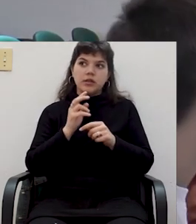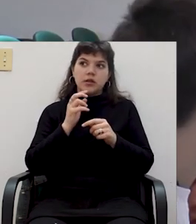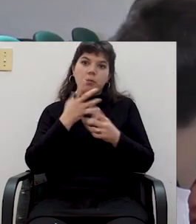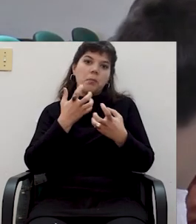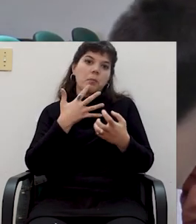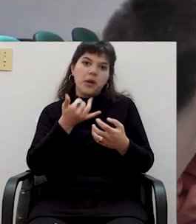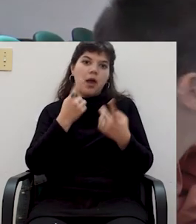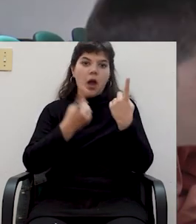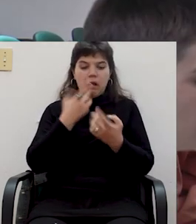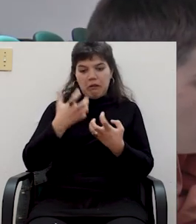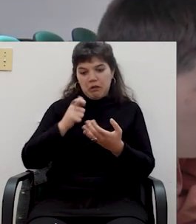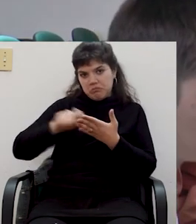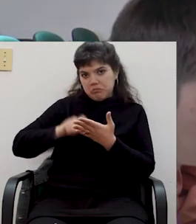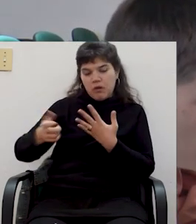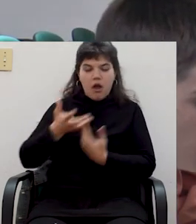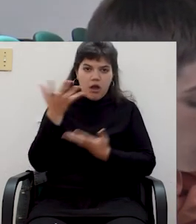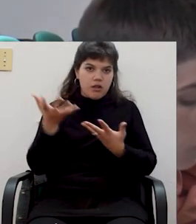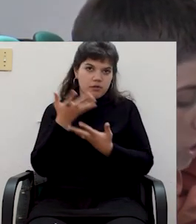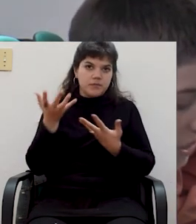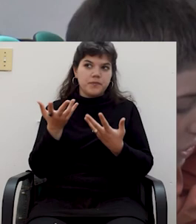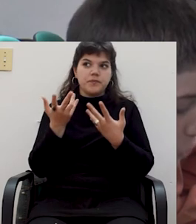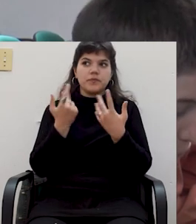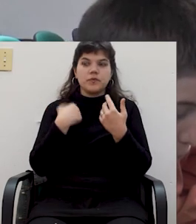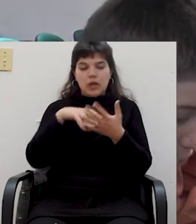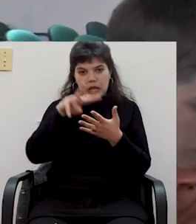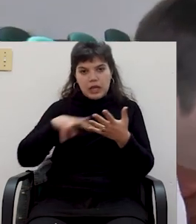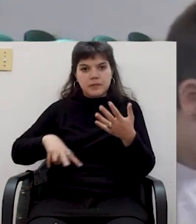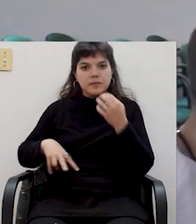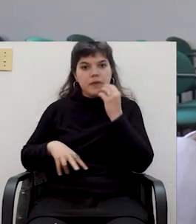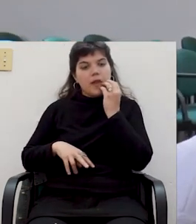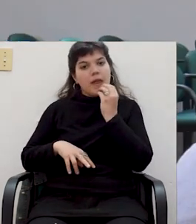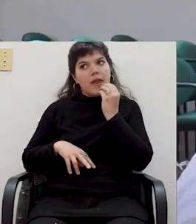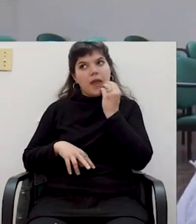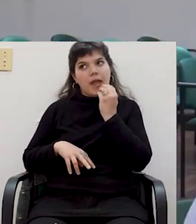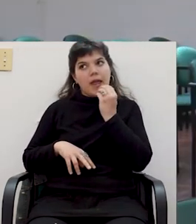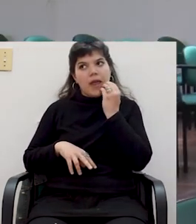alguien tiene notadas, no sé por algo. Voy un poco leyendo.